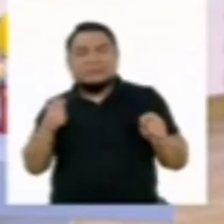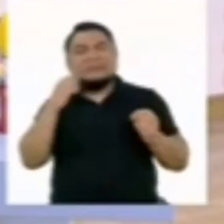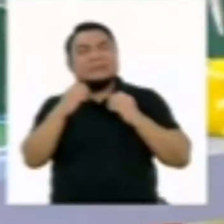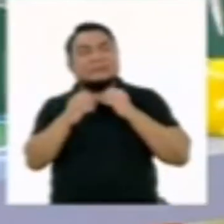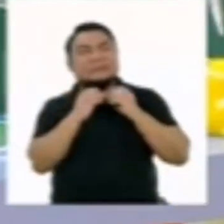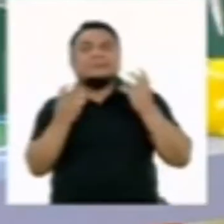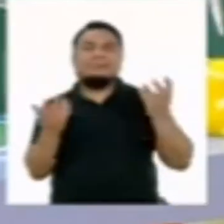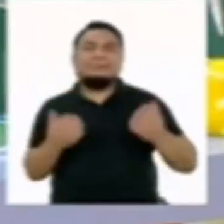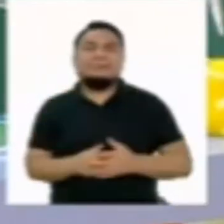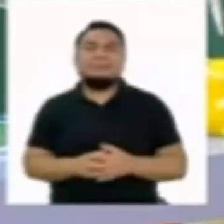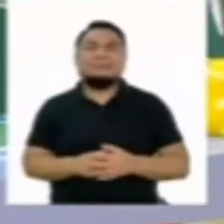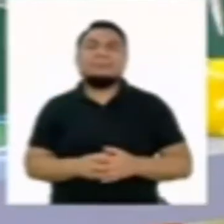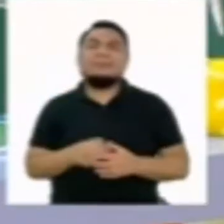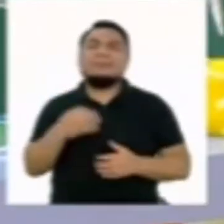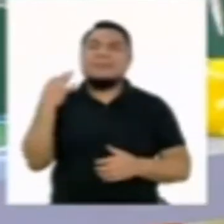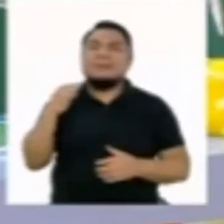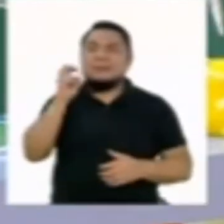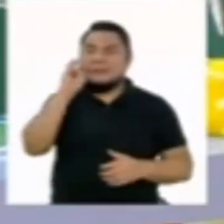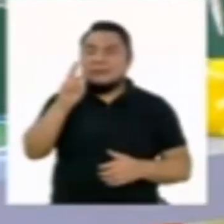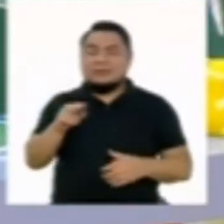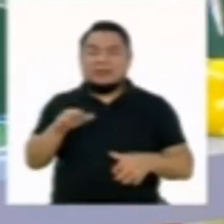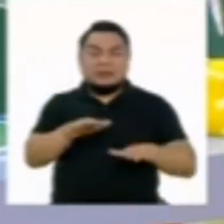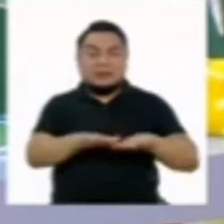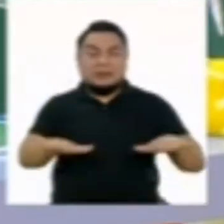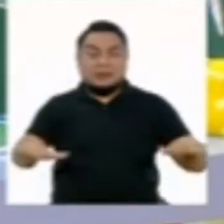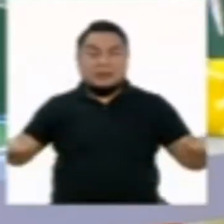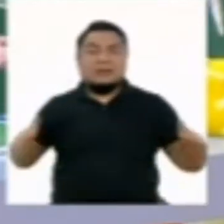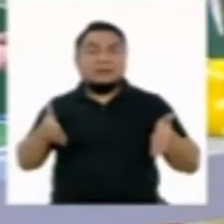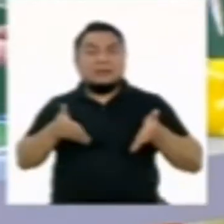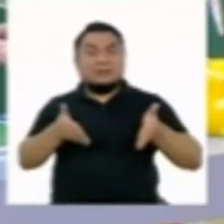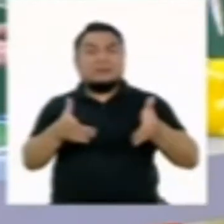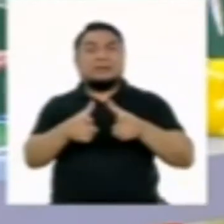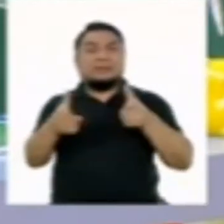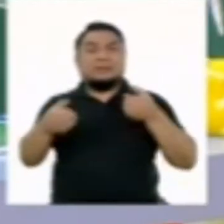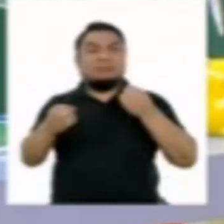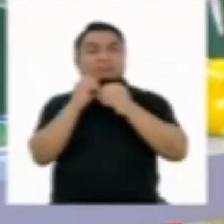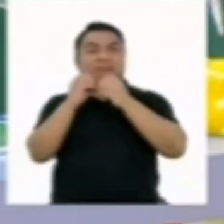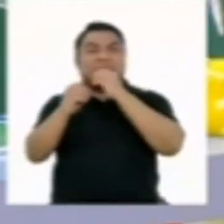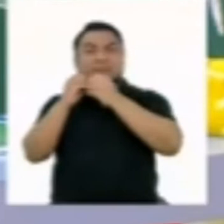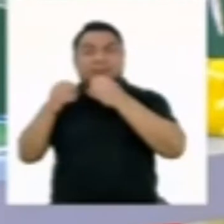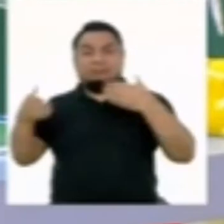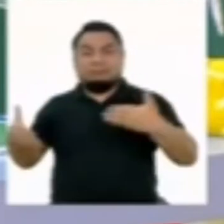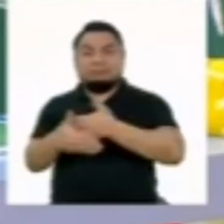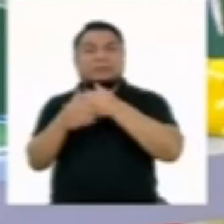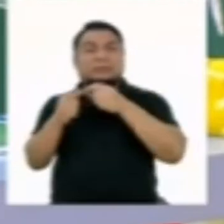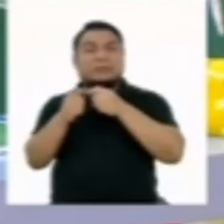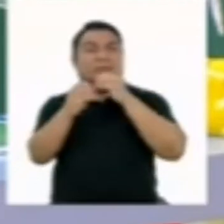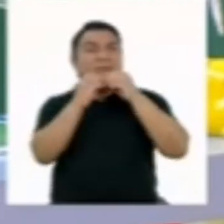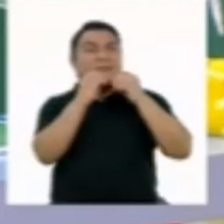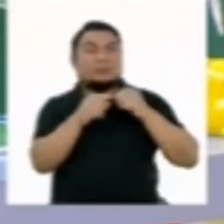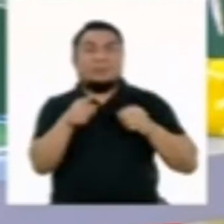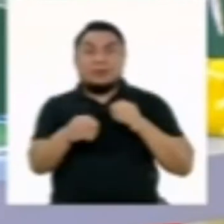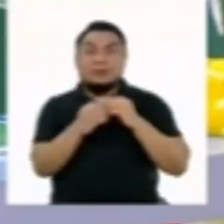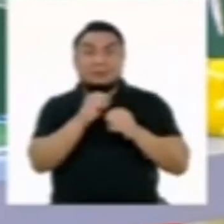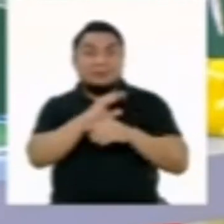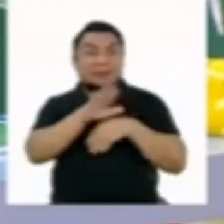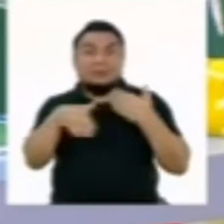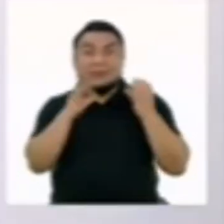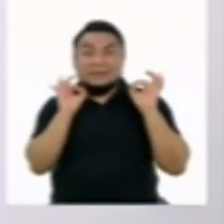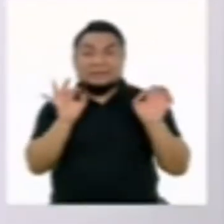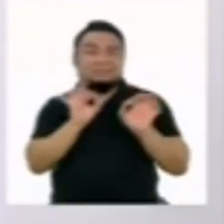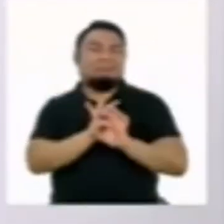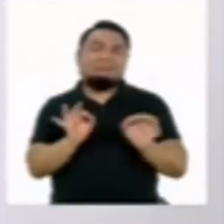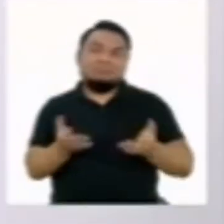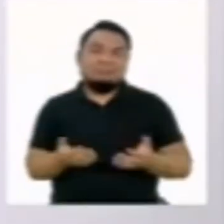parche. Siempre vemos que las vías se amplían, que se aumentan carriles, pero eso no nos lleva a solucionar el problema de